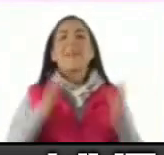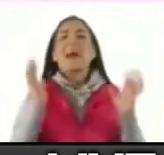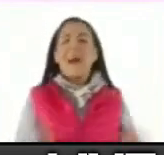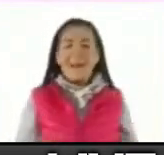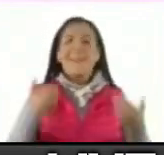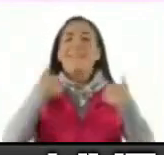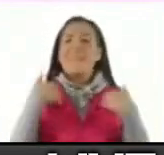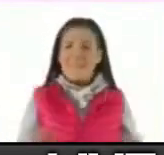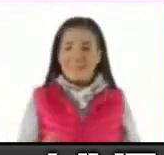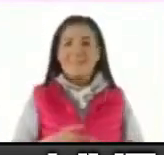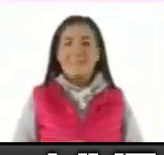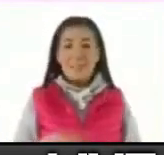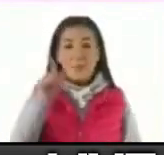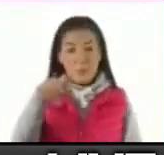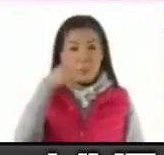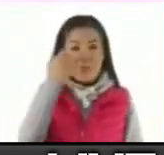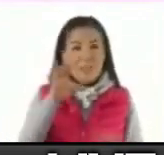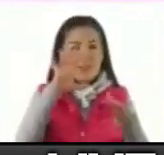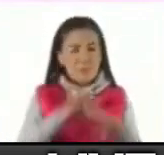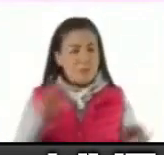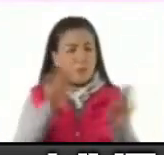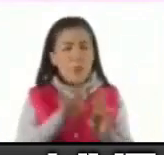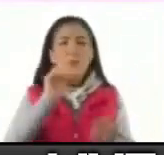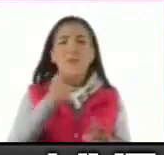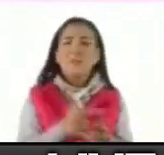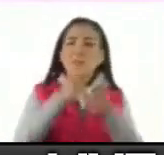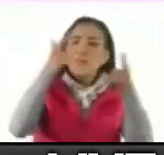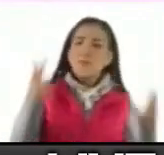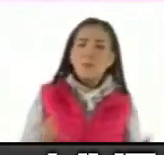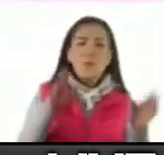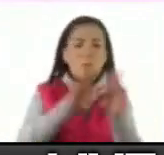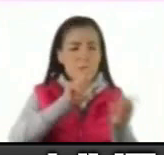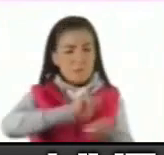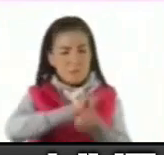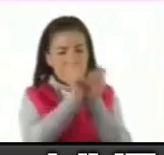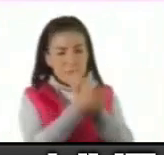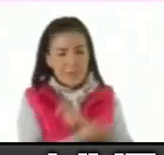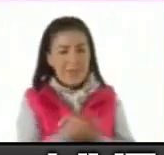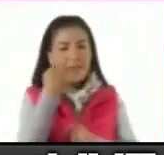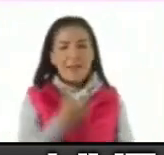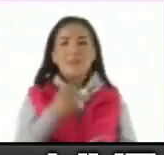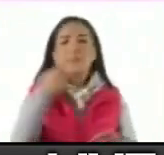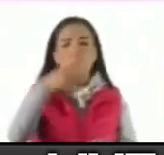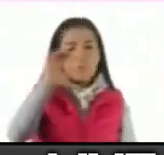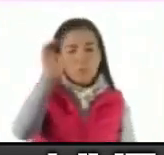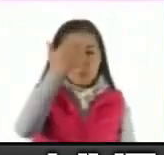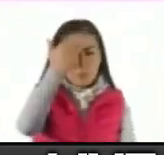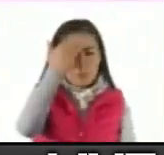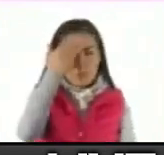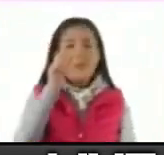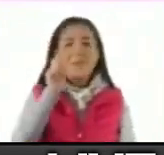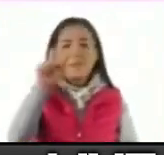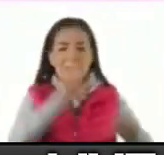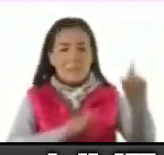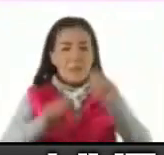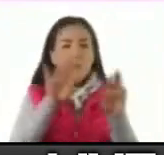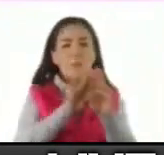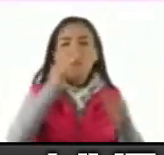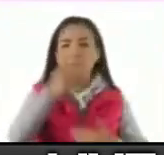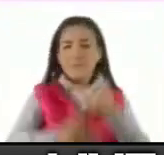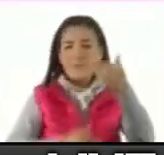entiendo. Quiere que hagamos un recorrido histórico de cómo se han transformado los conocimientos químicos y sus primeros pasos como